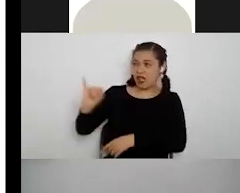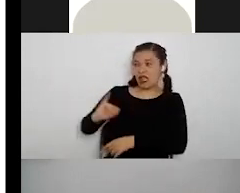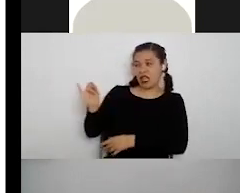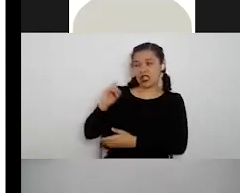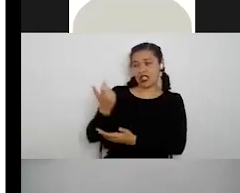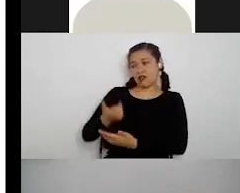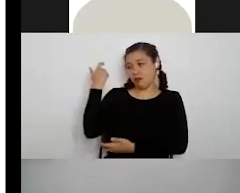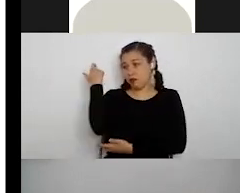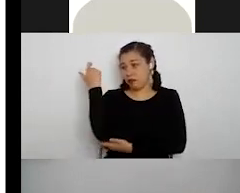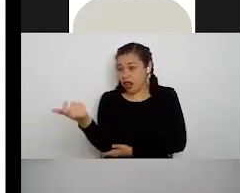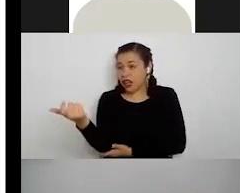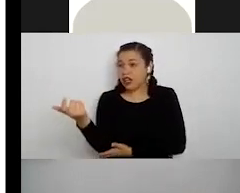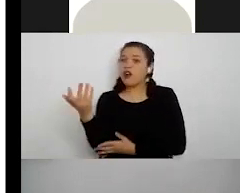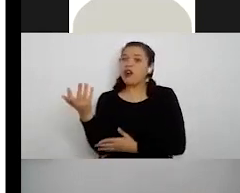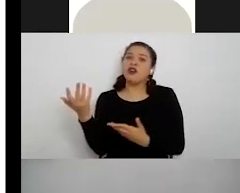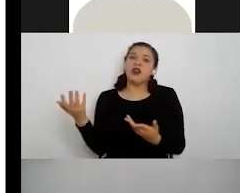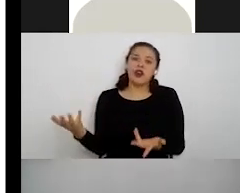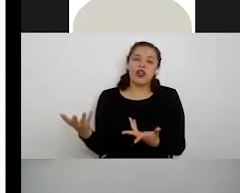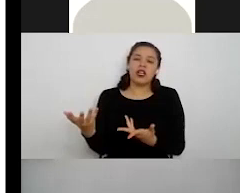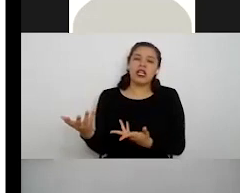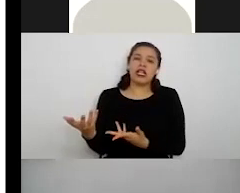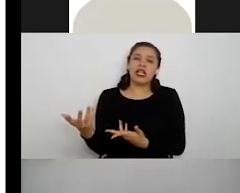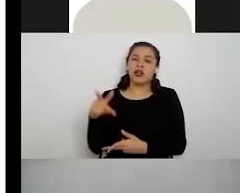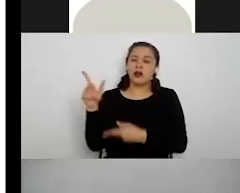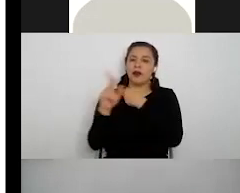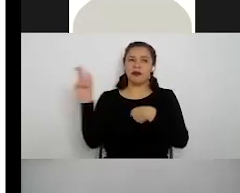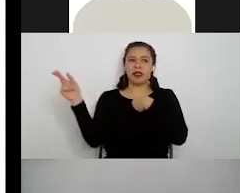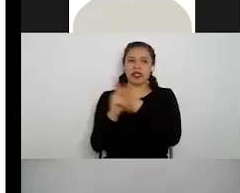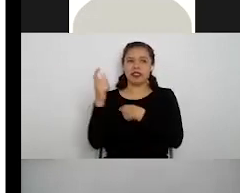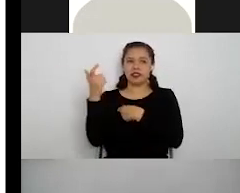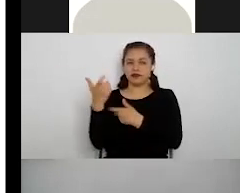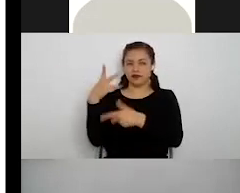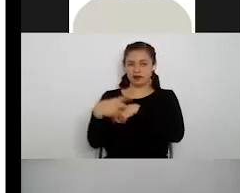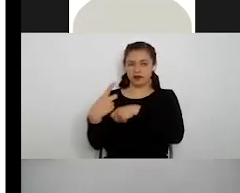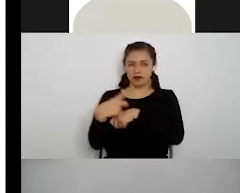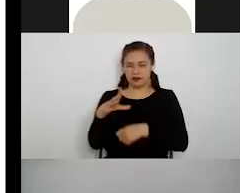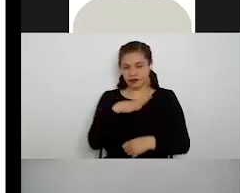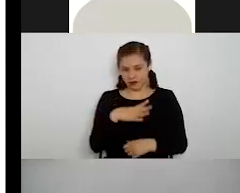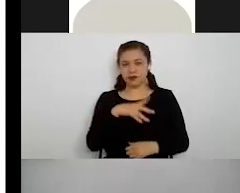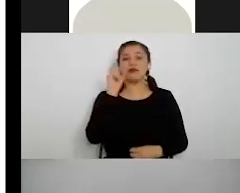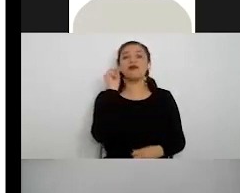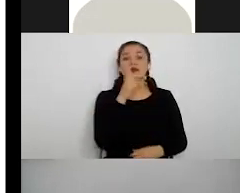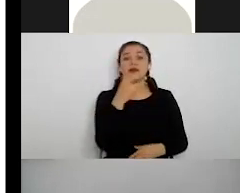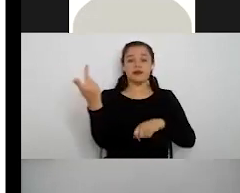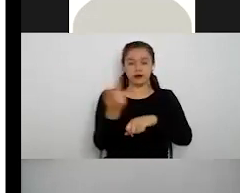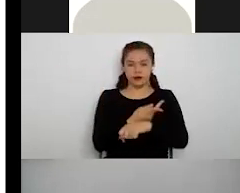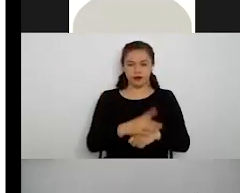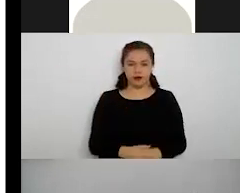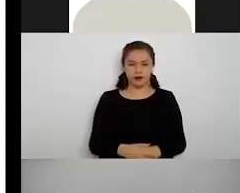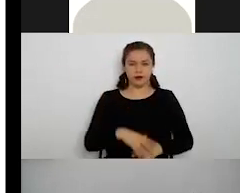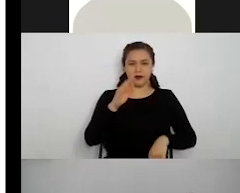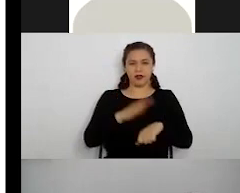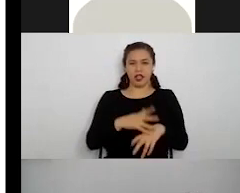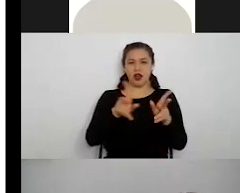daña mucho los presupuestos de esos países. Igual sucede, esto sobre todo en los países